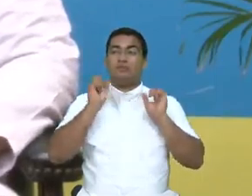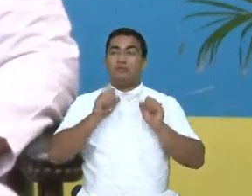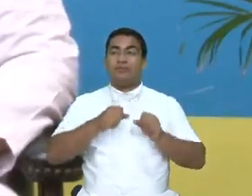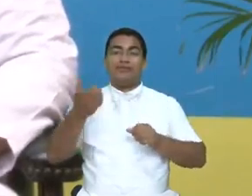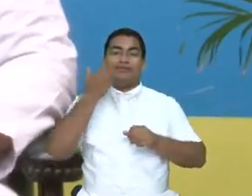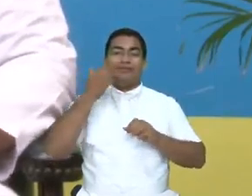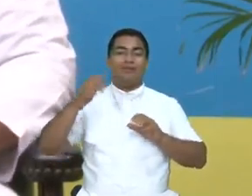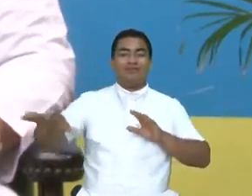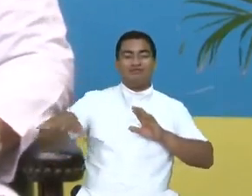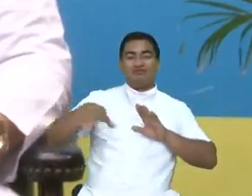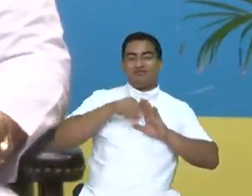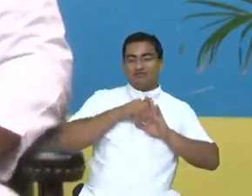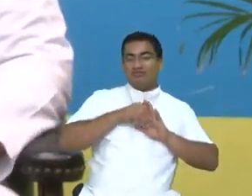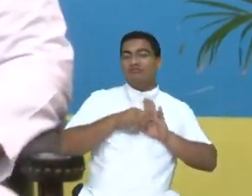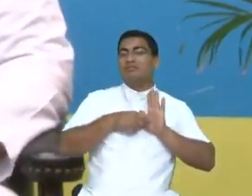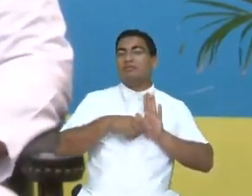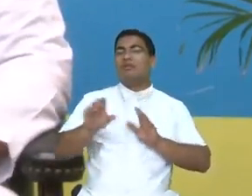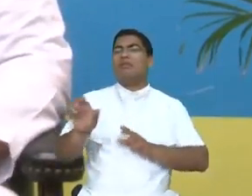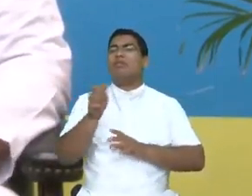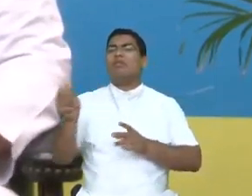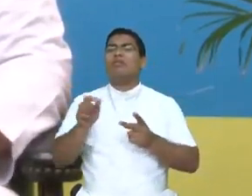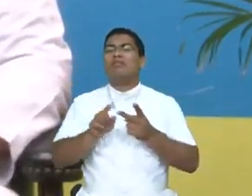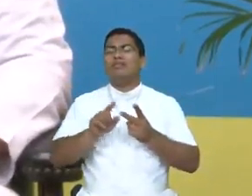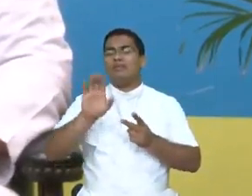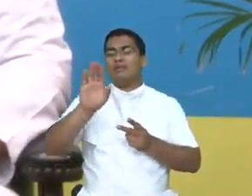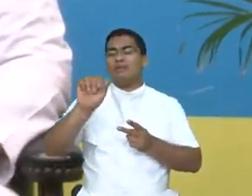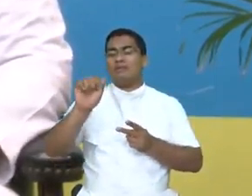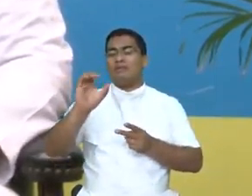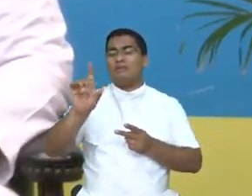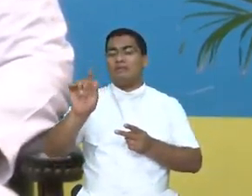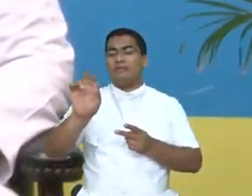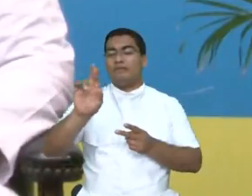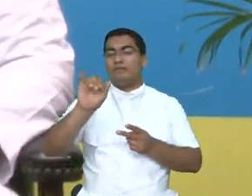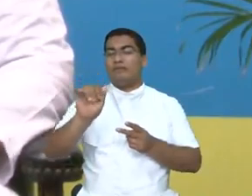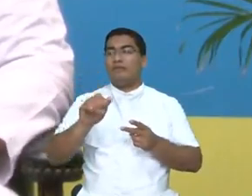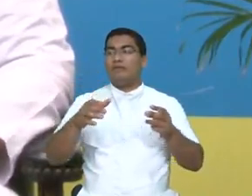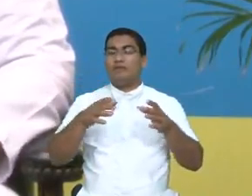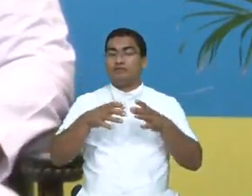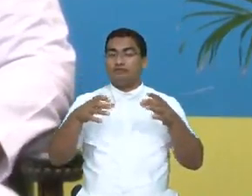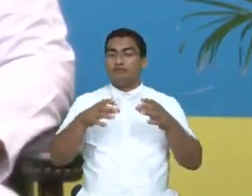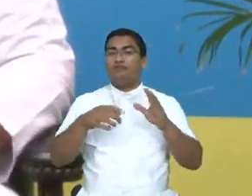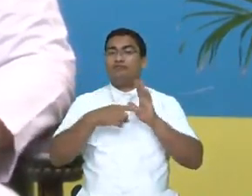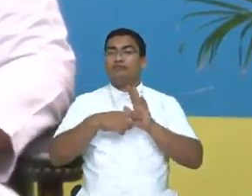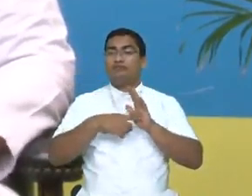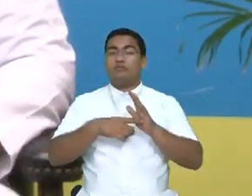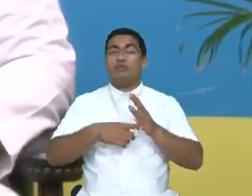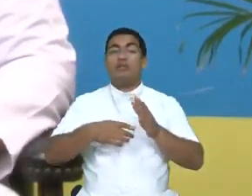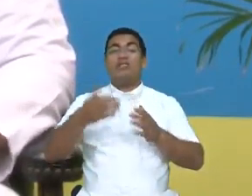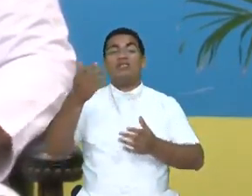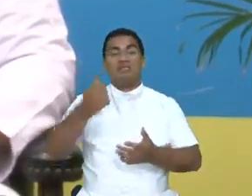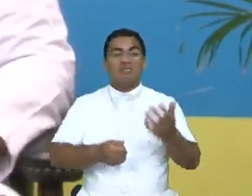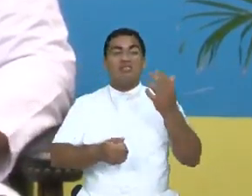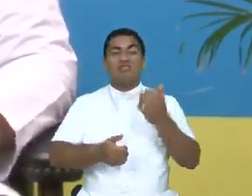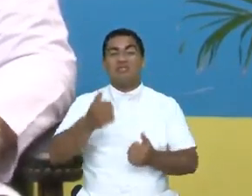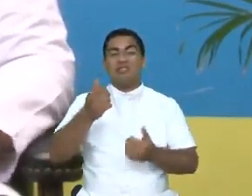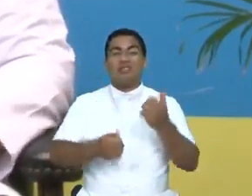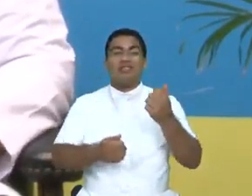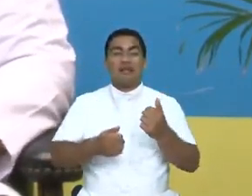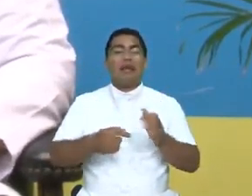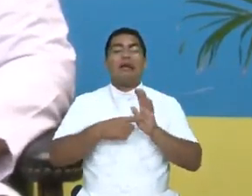enfermedad. Otra que están relacionadas a las bacterias, pues por el consumo de productos lácteos, sin hervir o